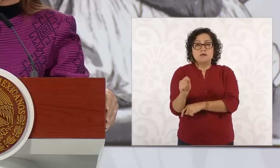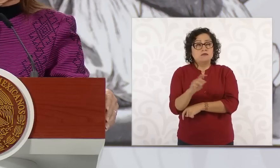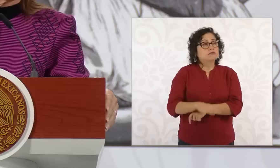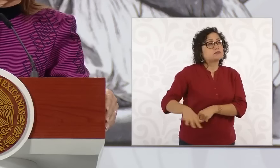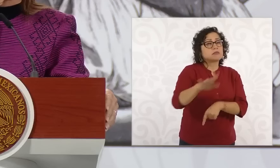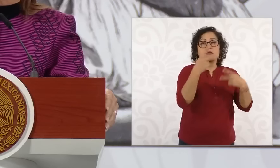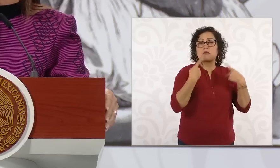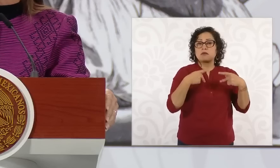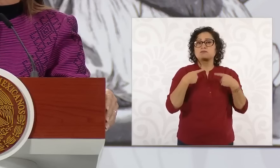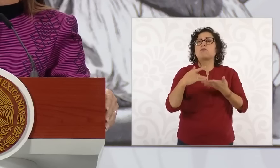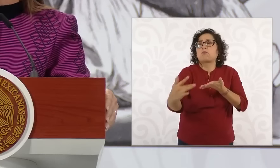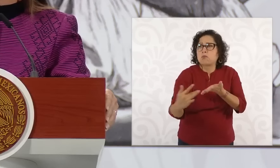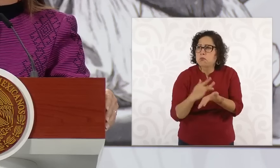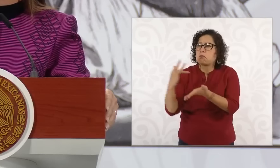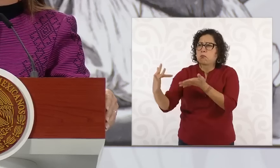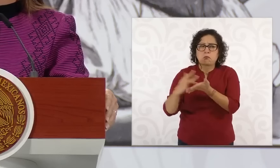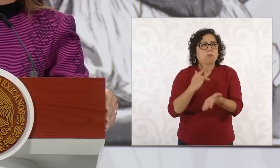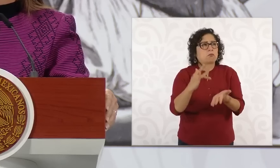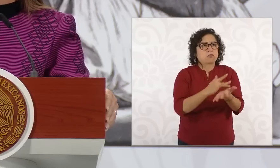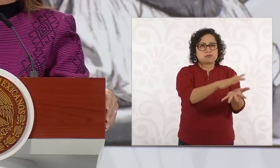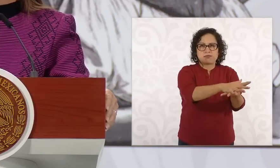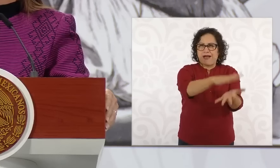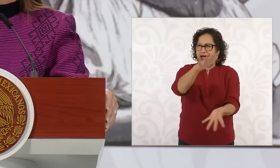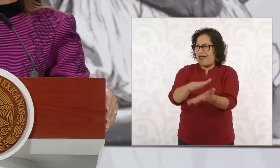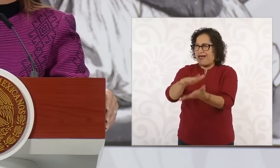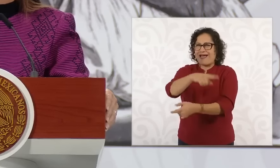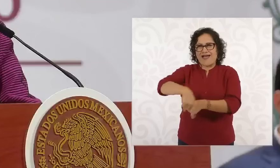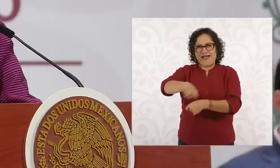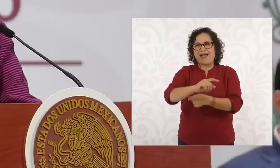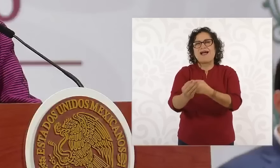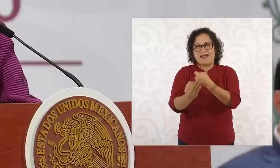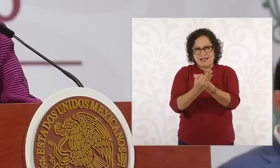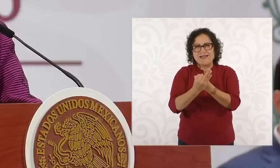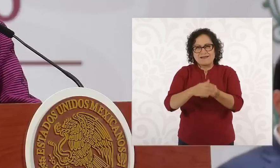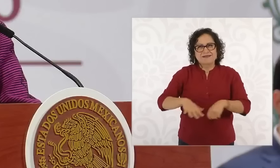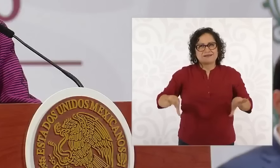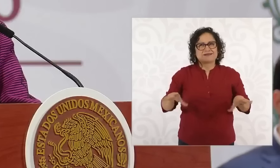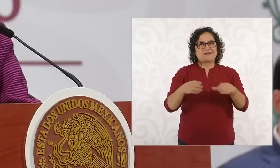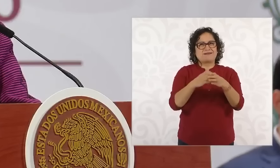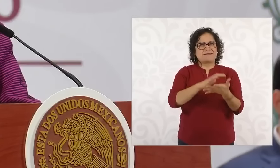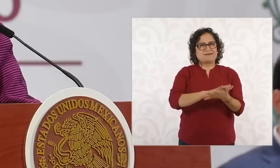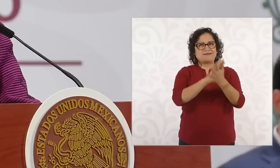La mayoría está con el movimiento de transformación. La oposición realmente cada vez